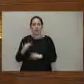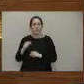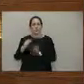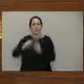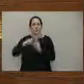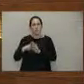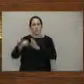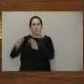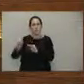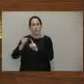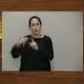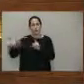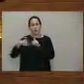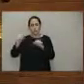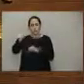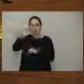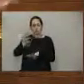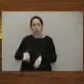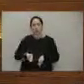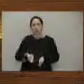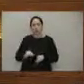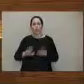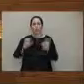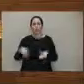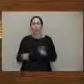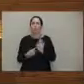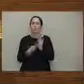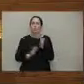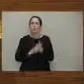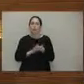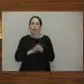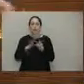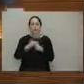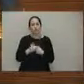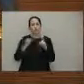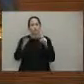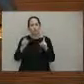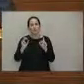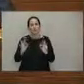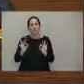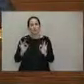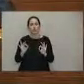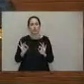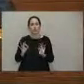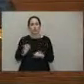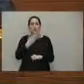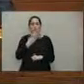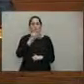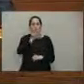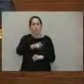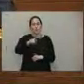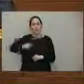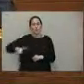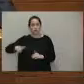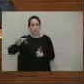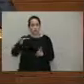enmienda de Foro Asturias. Y en el último punto hacemos referencia a una situación específica, al caso particular de aquellas personas que, habiendo